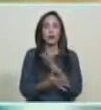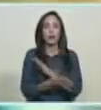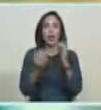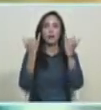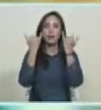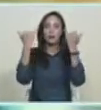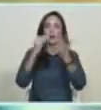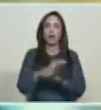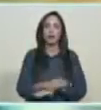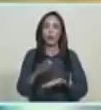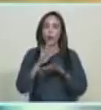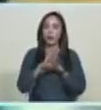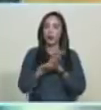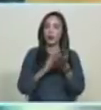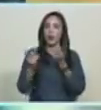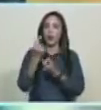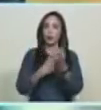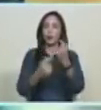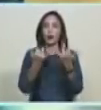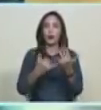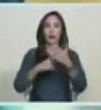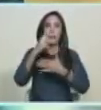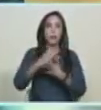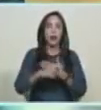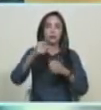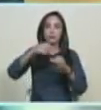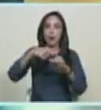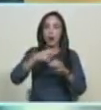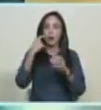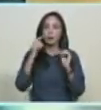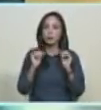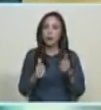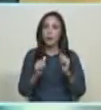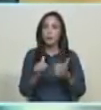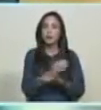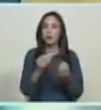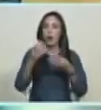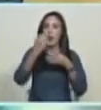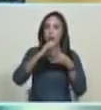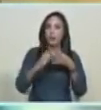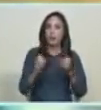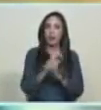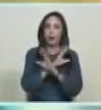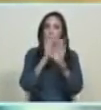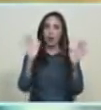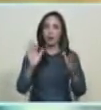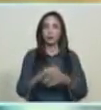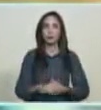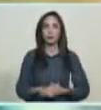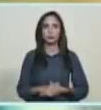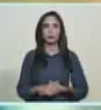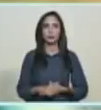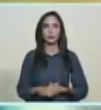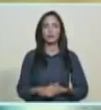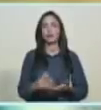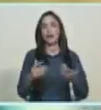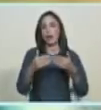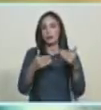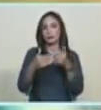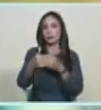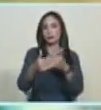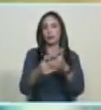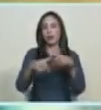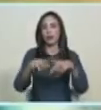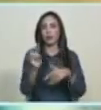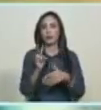y la prosperidad. Y en el plan de ahorro ya empezamos a ver los primeros elementos de lo que va a ser la prosperidad de mediano y largo plazo